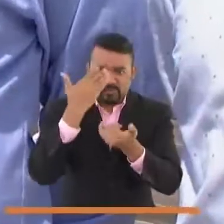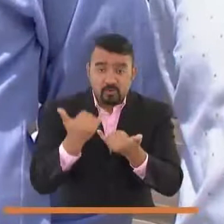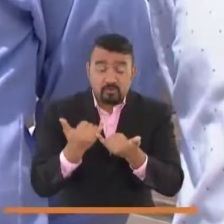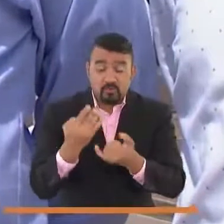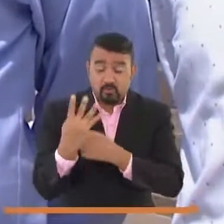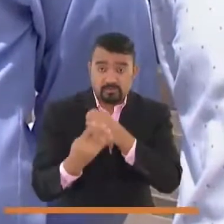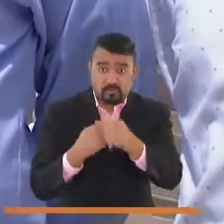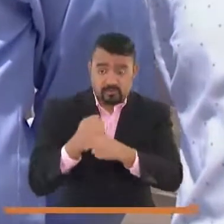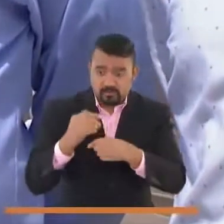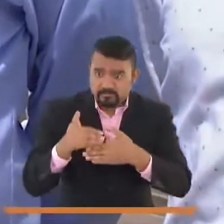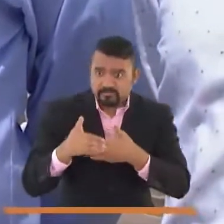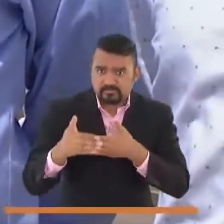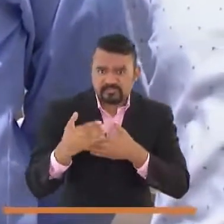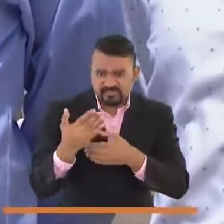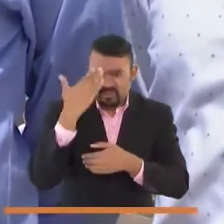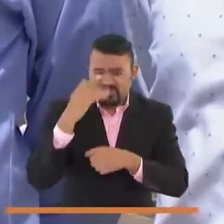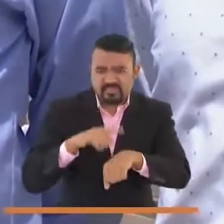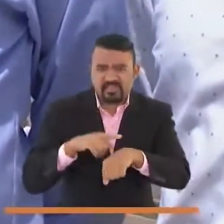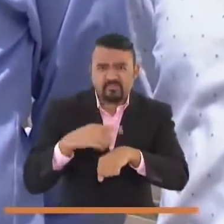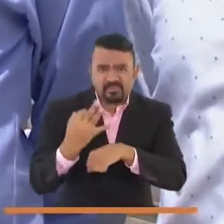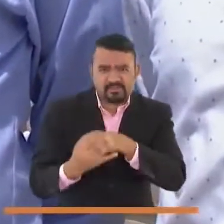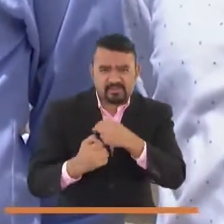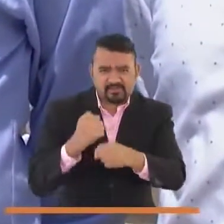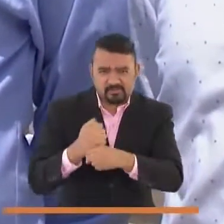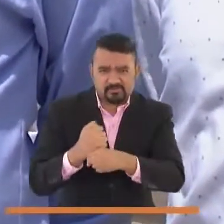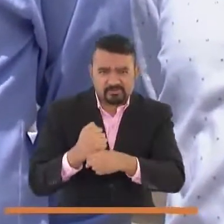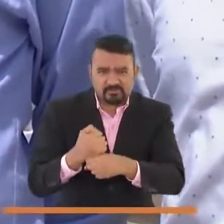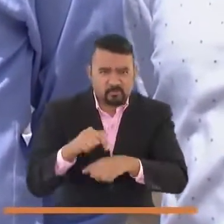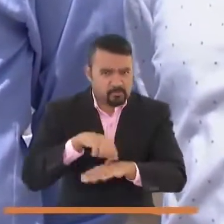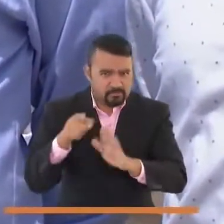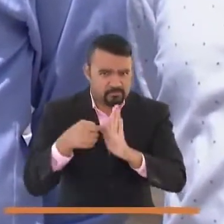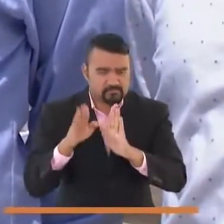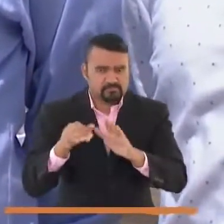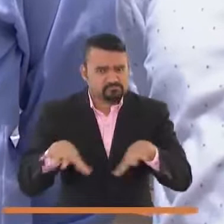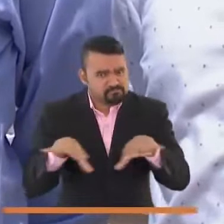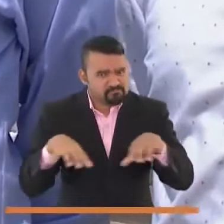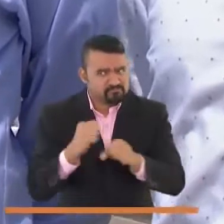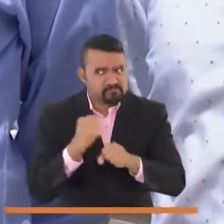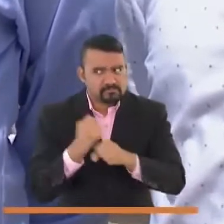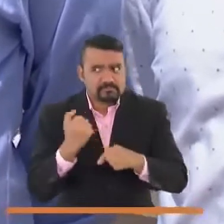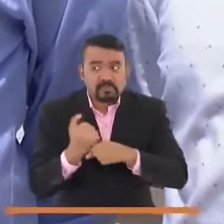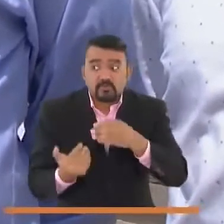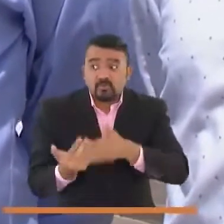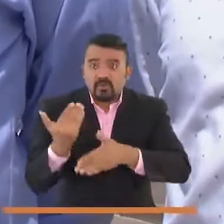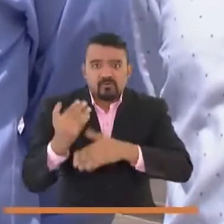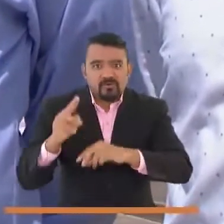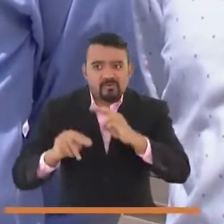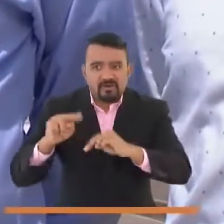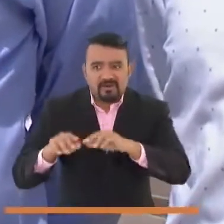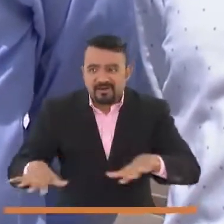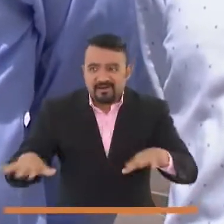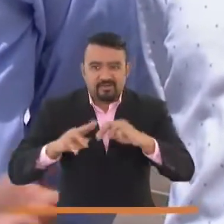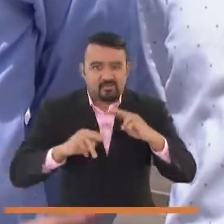estos 4 años, o ya 3 años, obras. Lo importante es que durante la pandemia la Administración Municipal de Envigado se puso